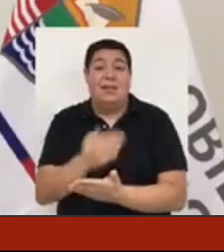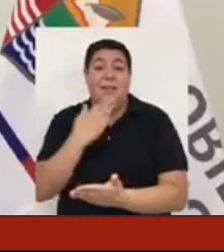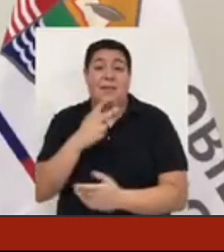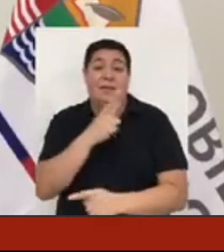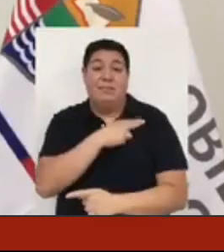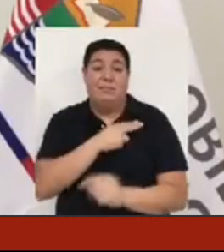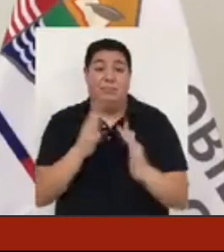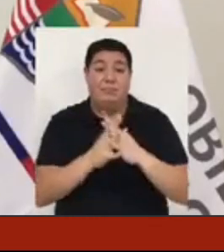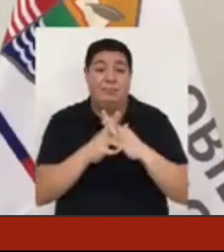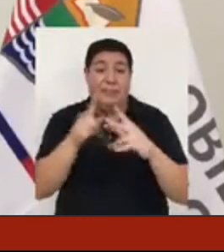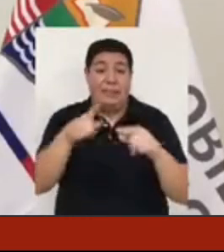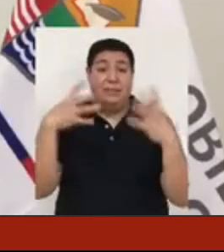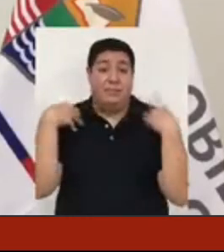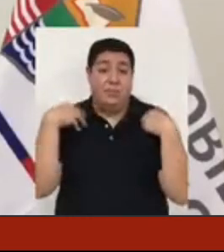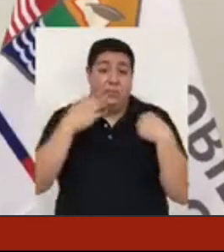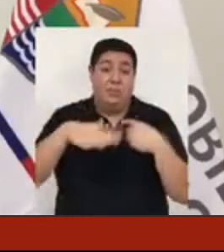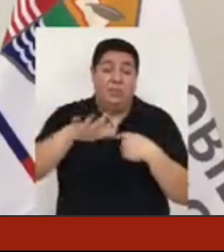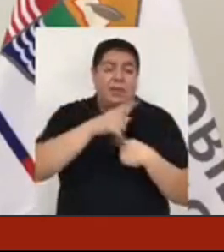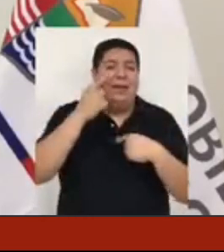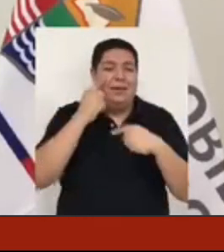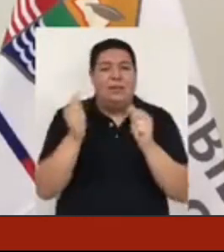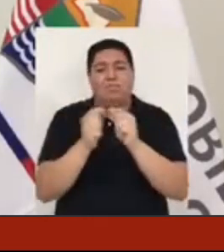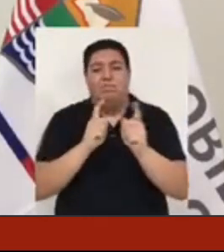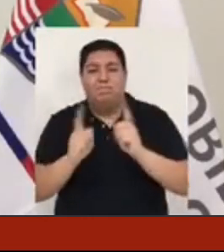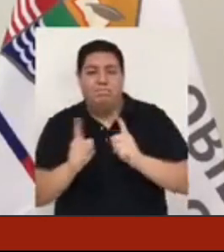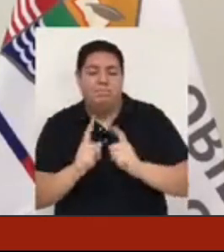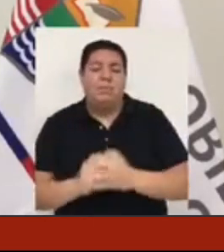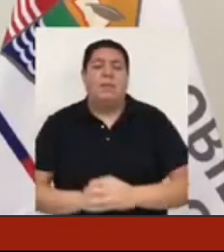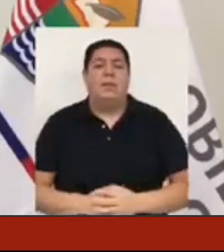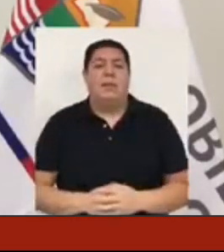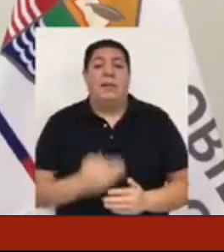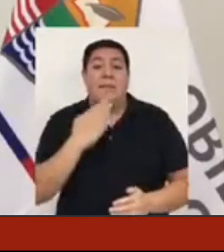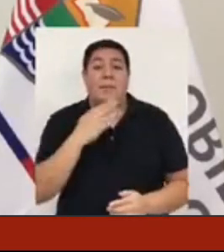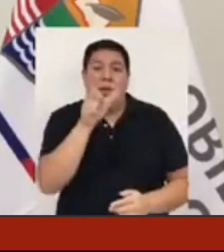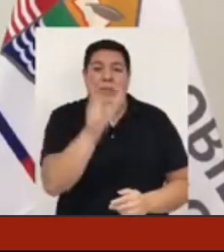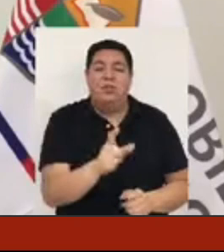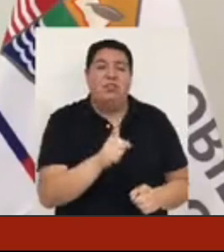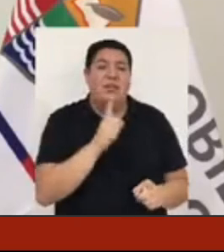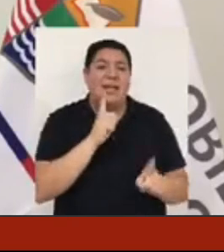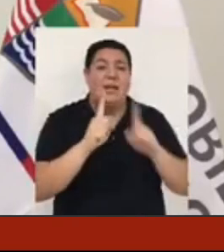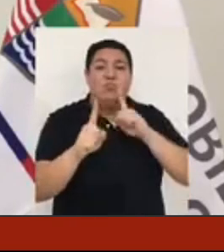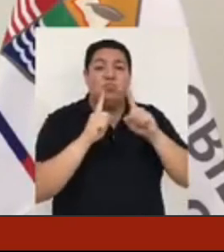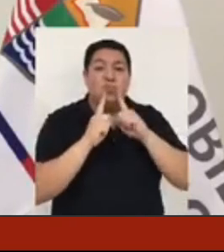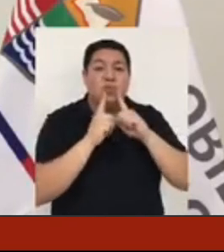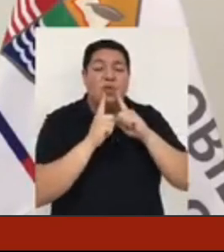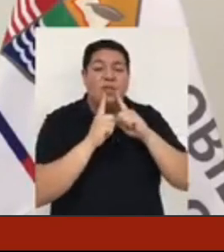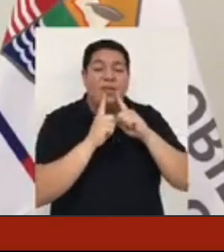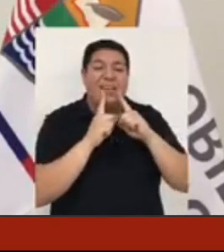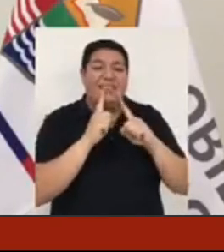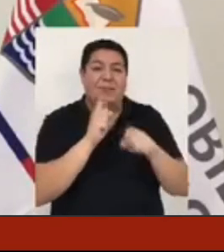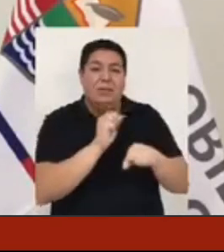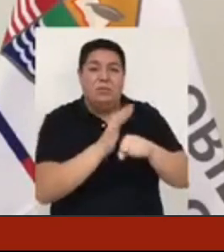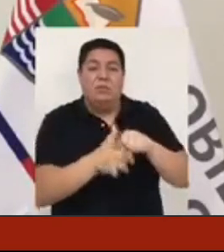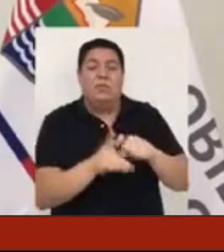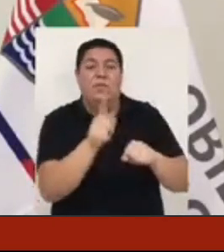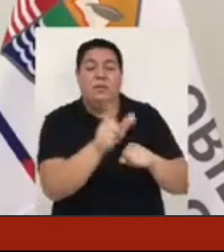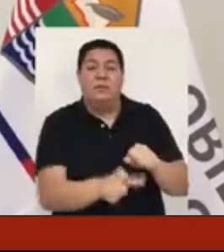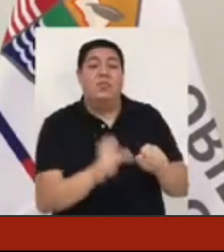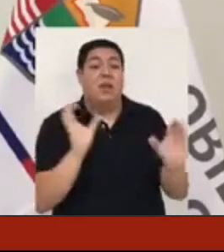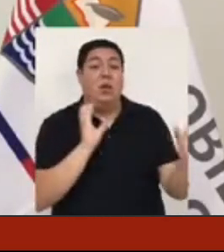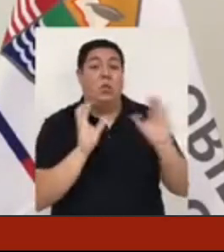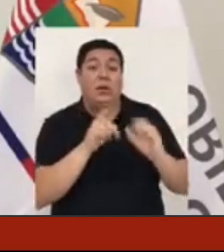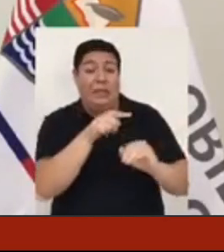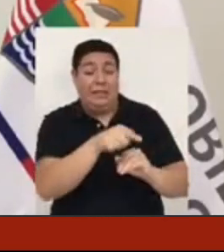de la zona con respecto a los exámenes del paciente positivo del hospital de cauquenes los